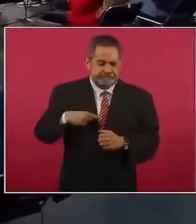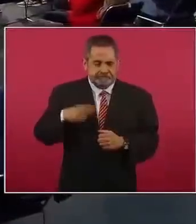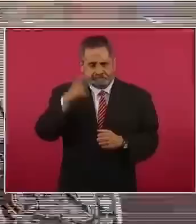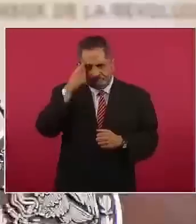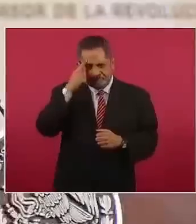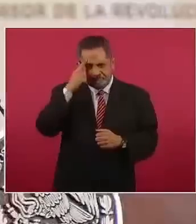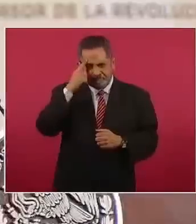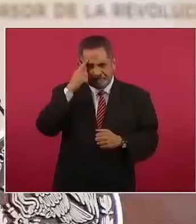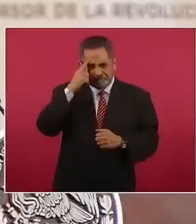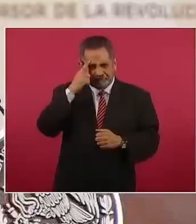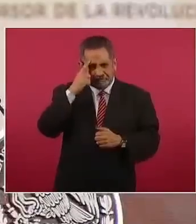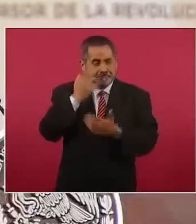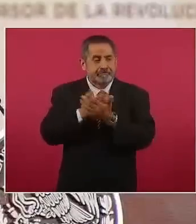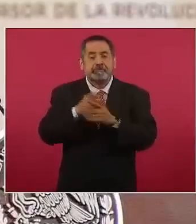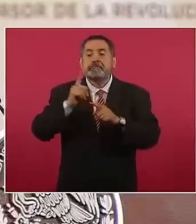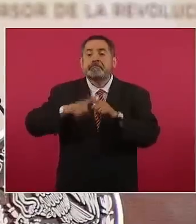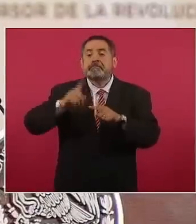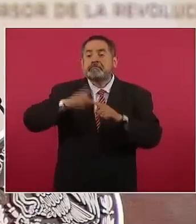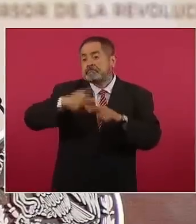tapados